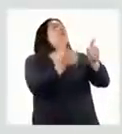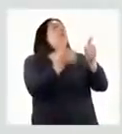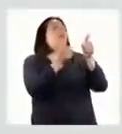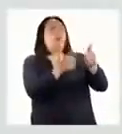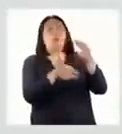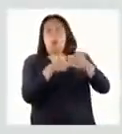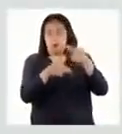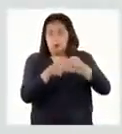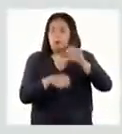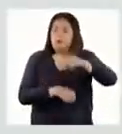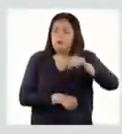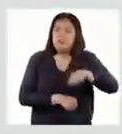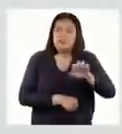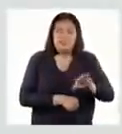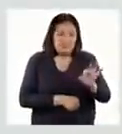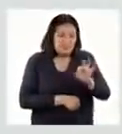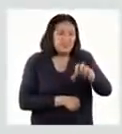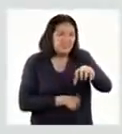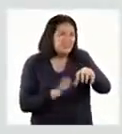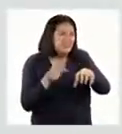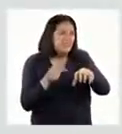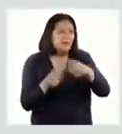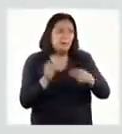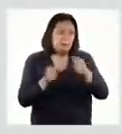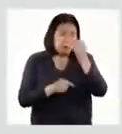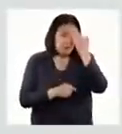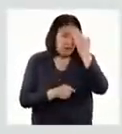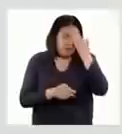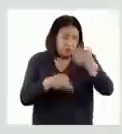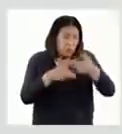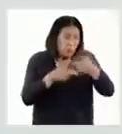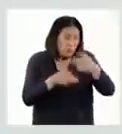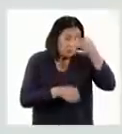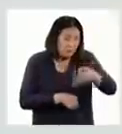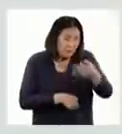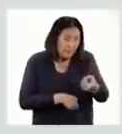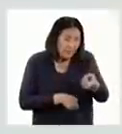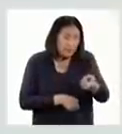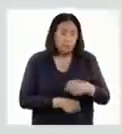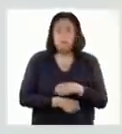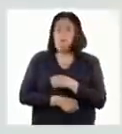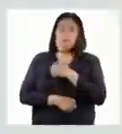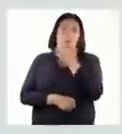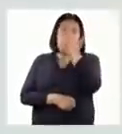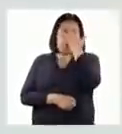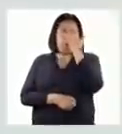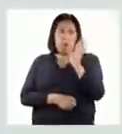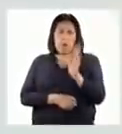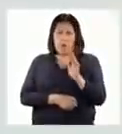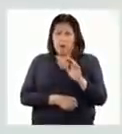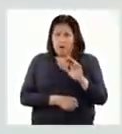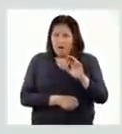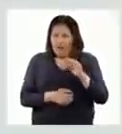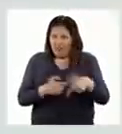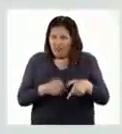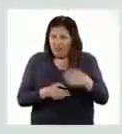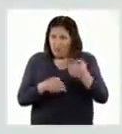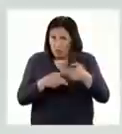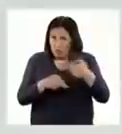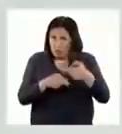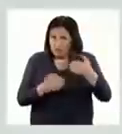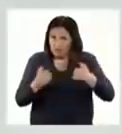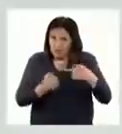bien, sí. Pero, ¿sabes cómo se llama? No, no sabía que los escarabajos tenían